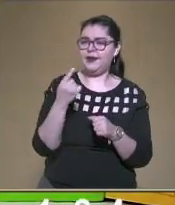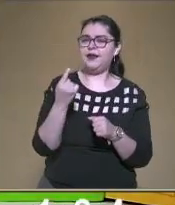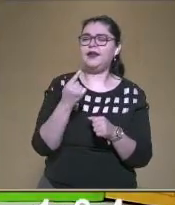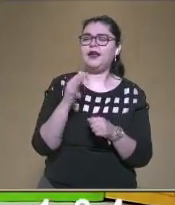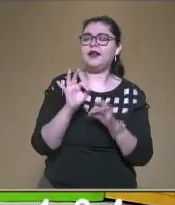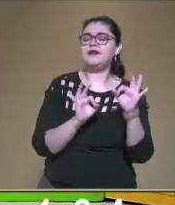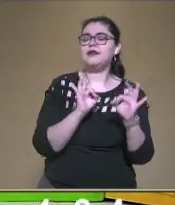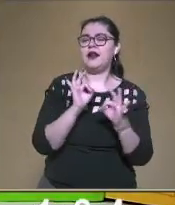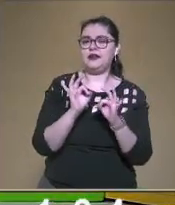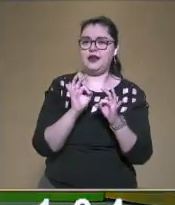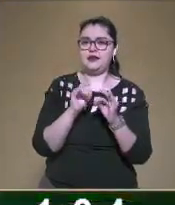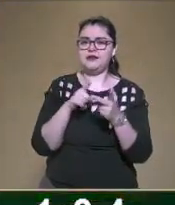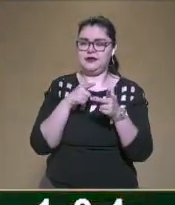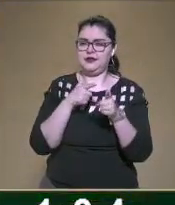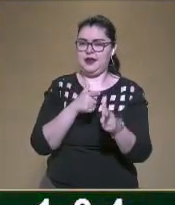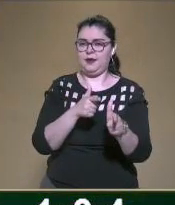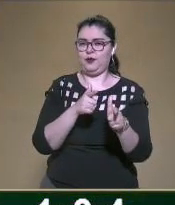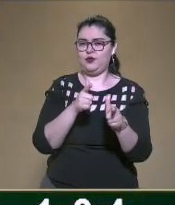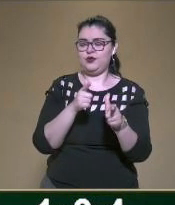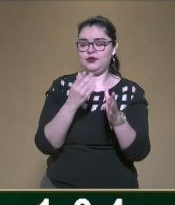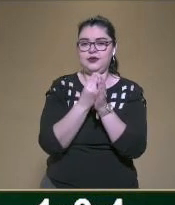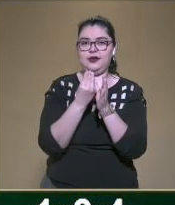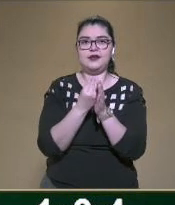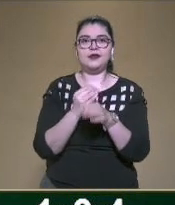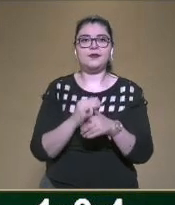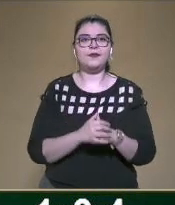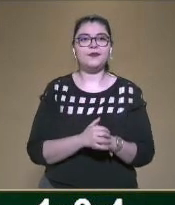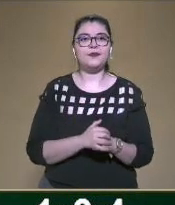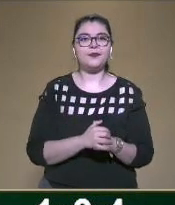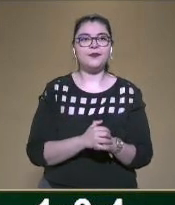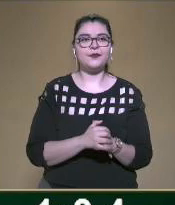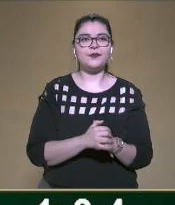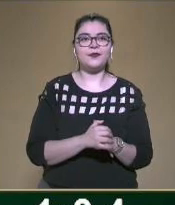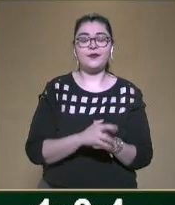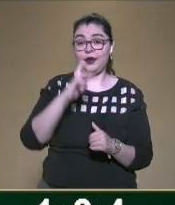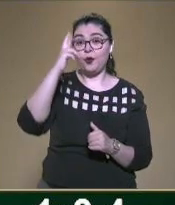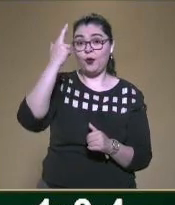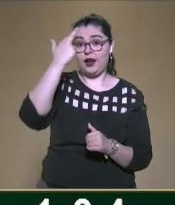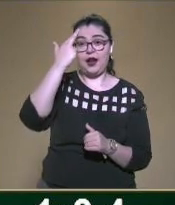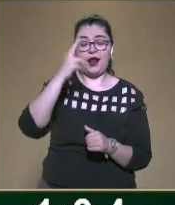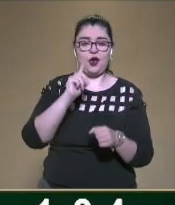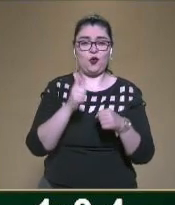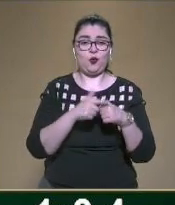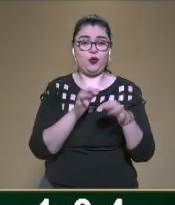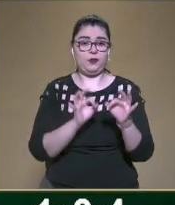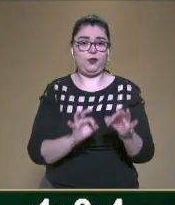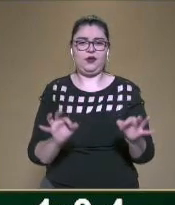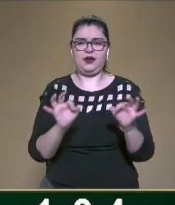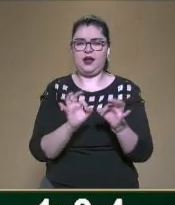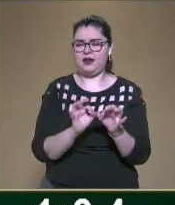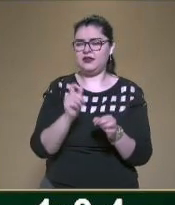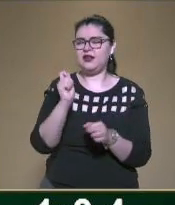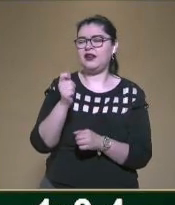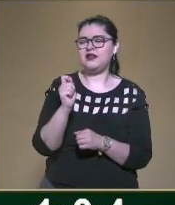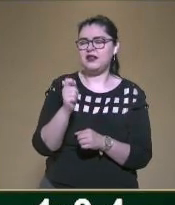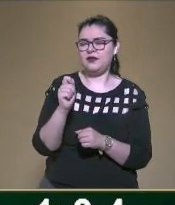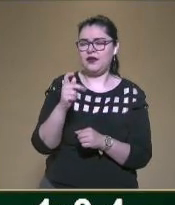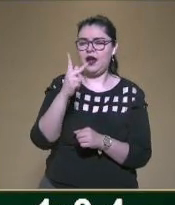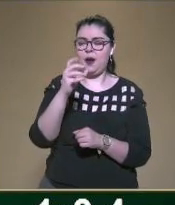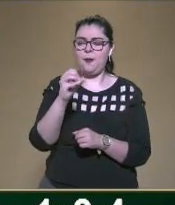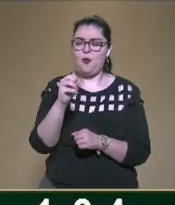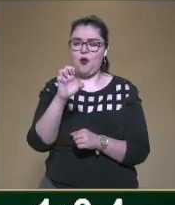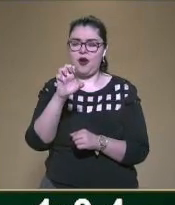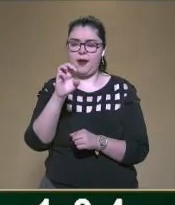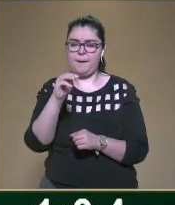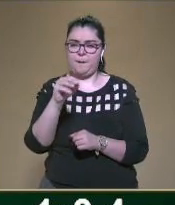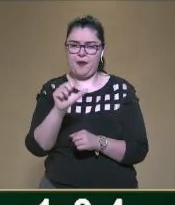maestro Ricky. Muy bien, a ver, acuérdense algo muy importante que lo vamos a mencionar. ¿Qué son los poemas? ¿Qué son los